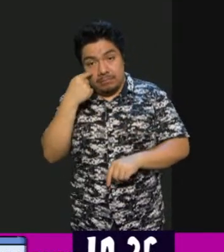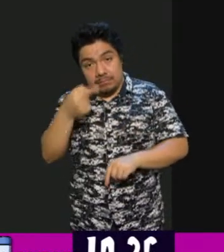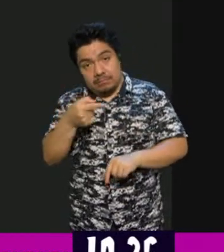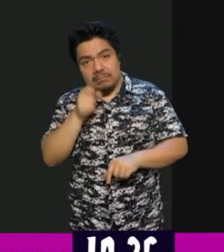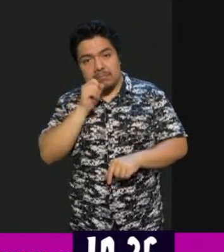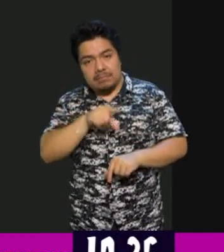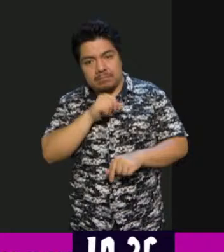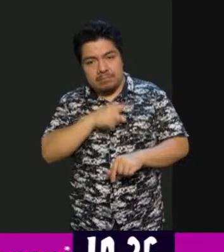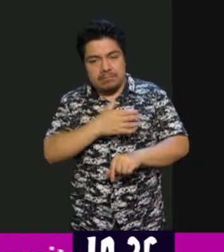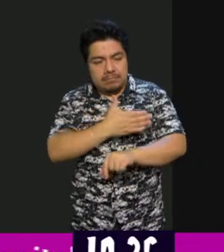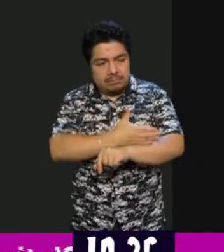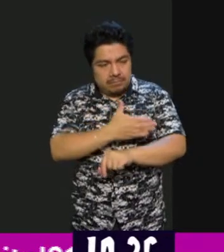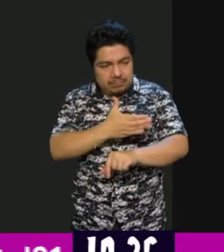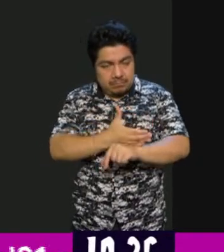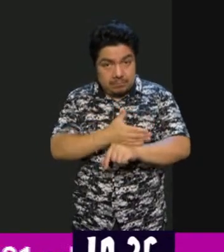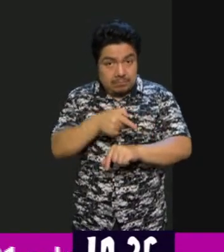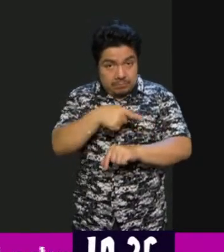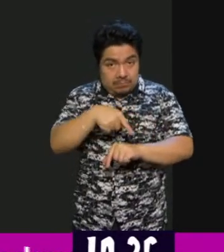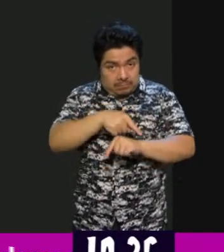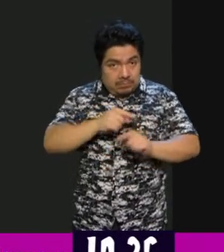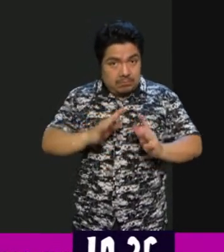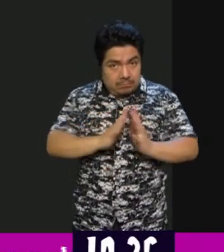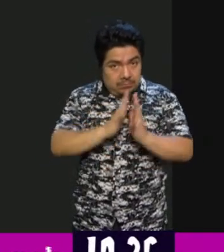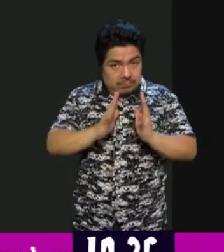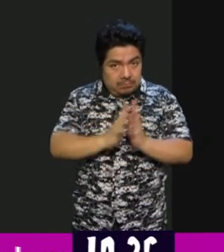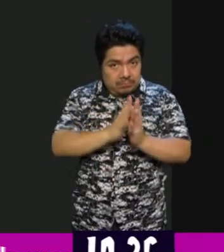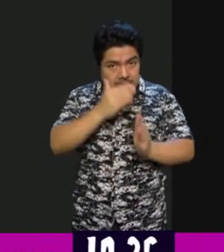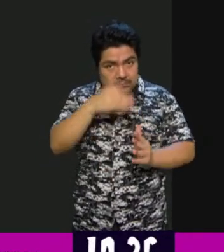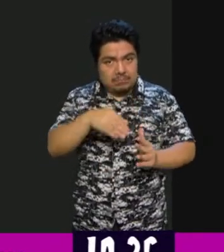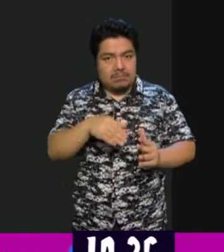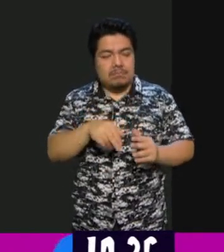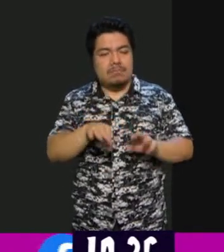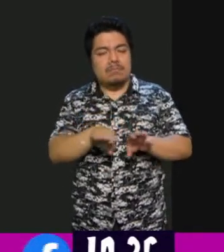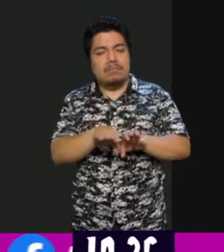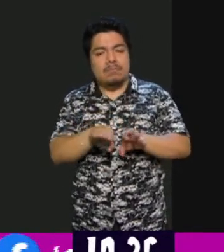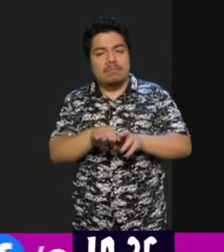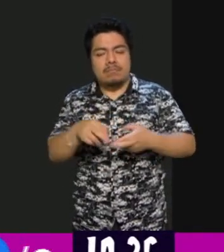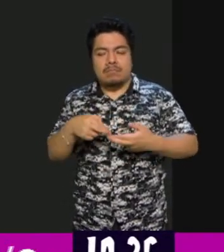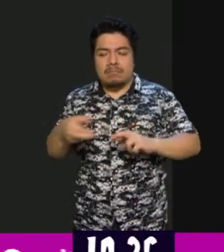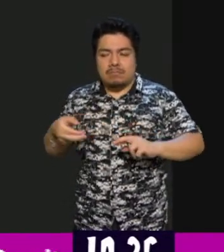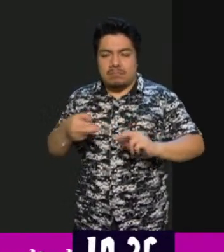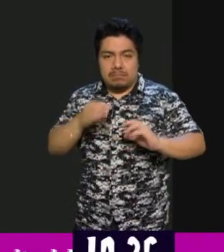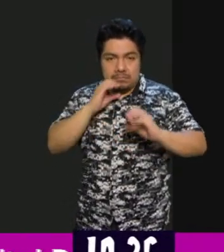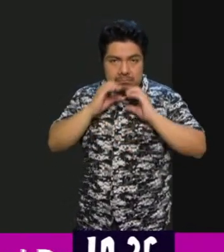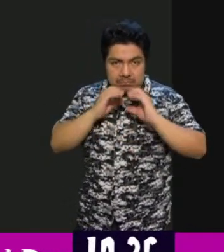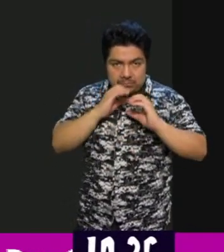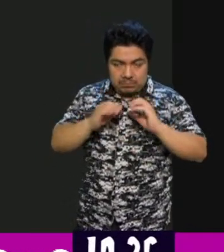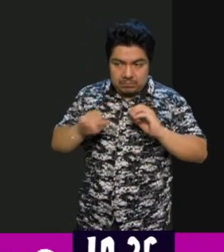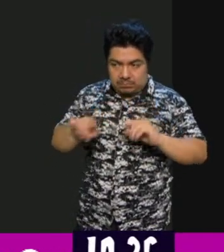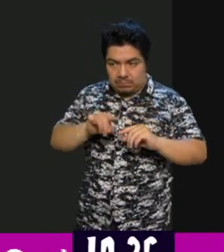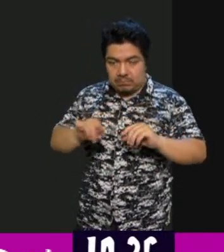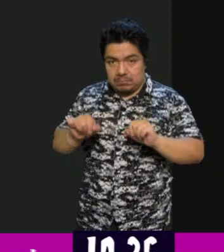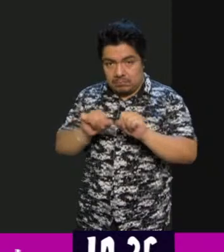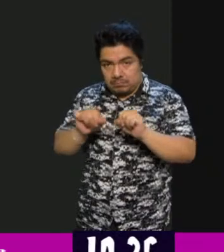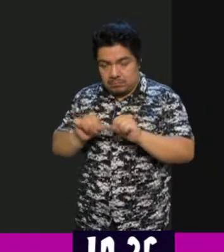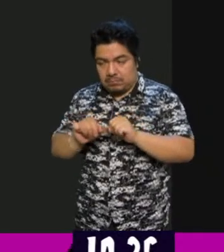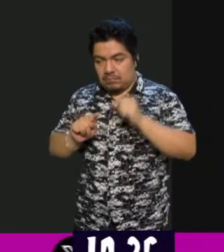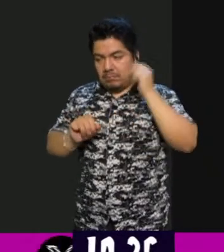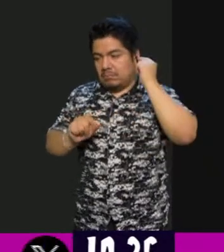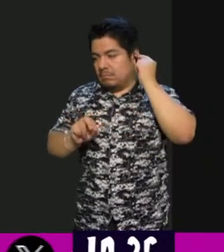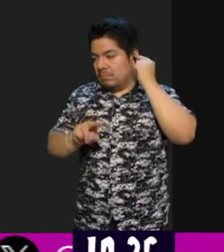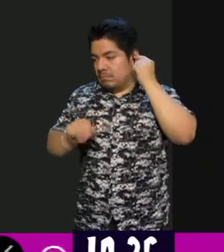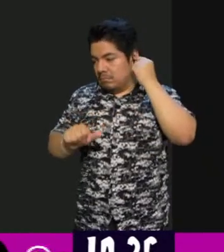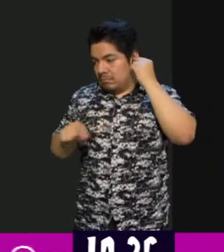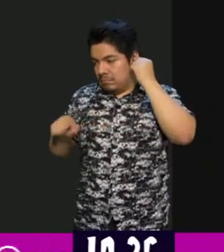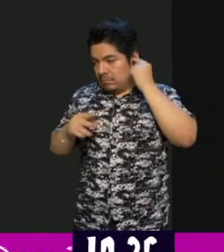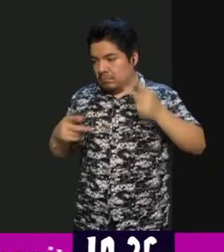también copartícipe de la correlación que se da en la comunicación desde el Salón Tesorería de